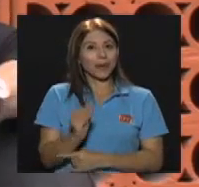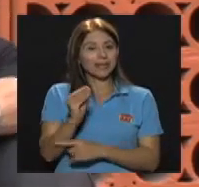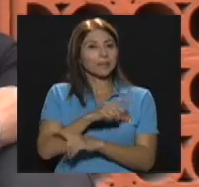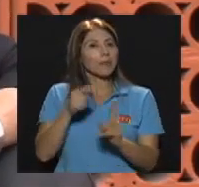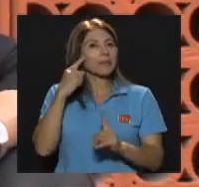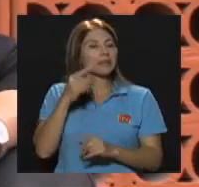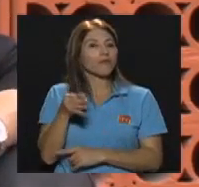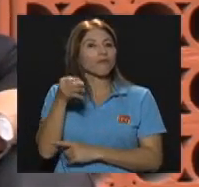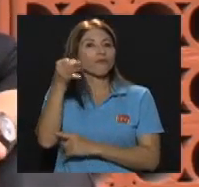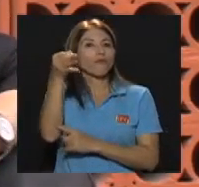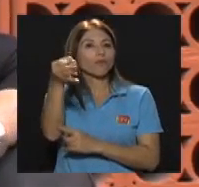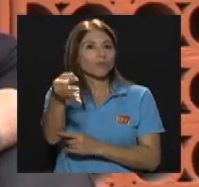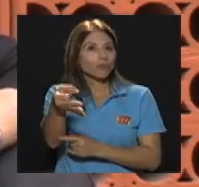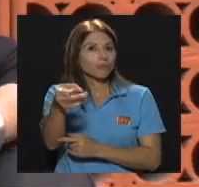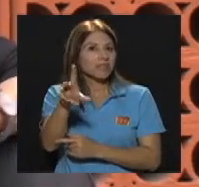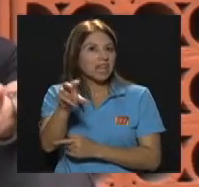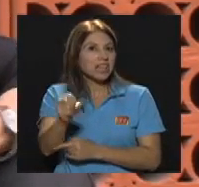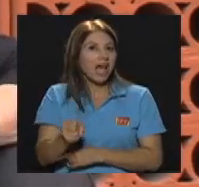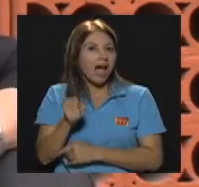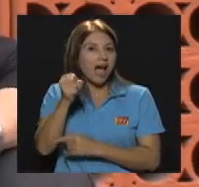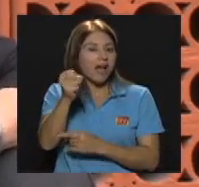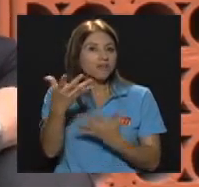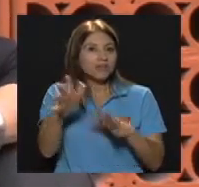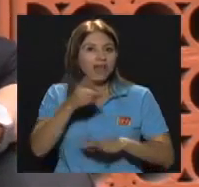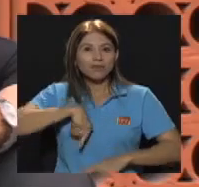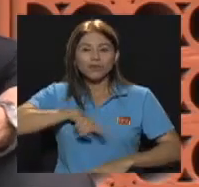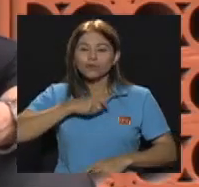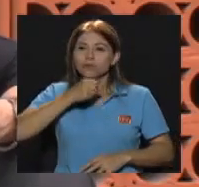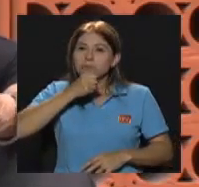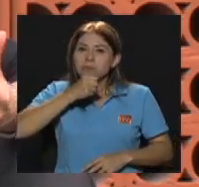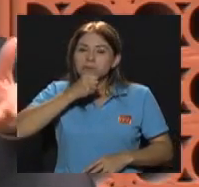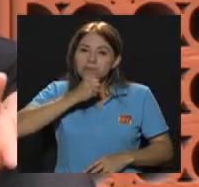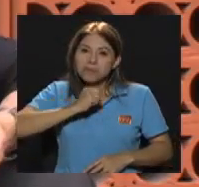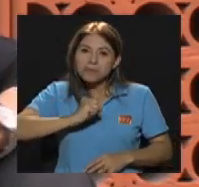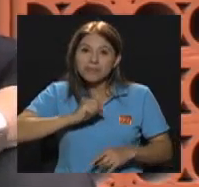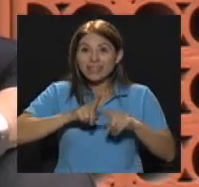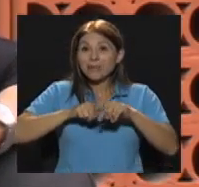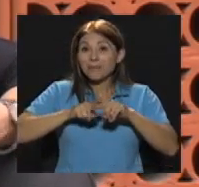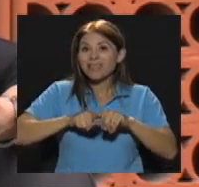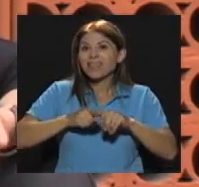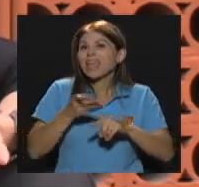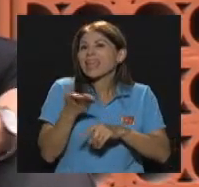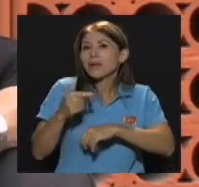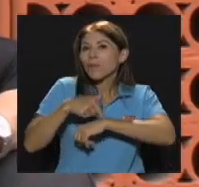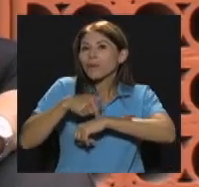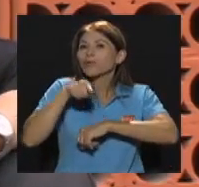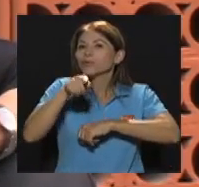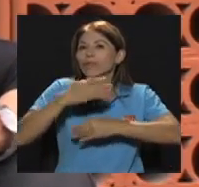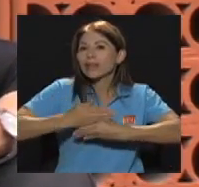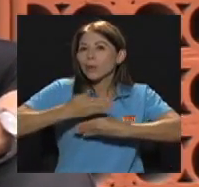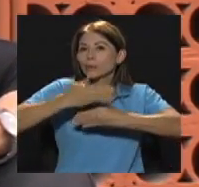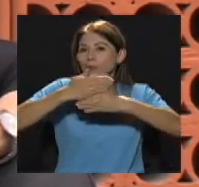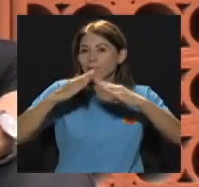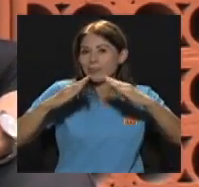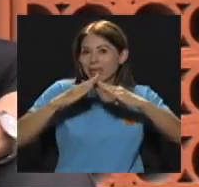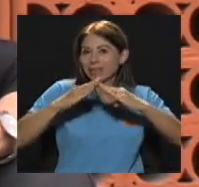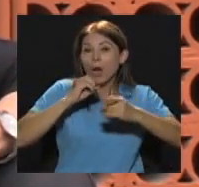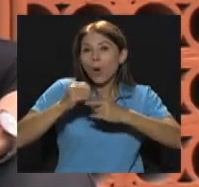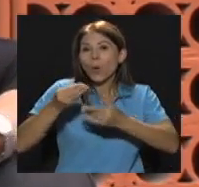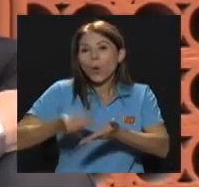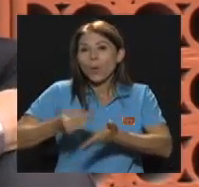adultos mayores en 30 años, 20 años. Depende de la edad en que uno adquiera la vivienda o construye la vivienda. Siempre hay que pensar que